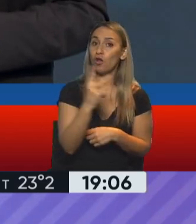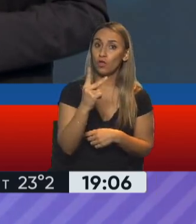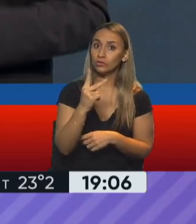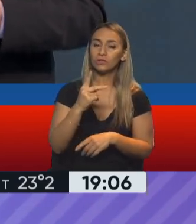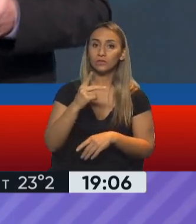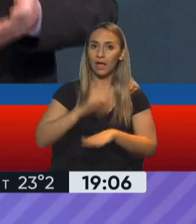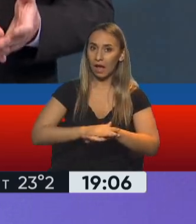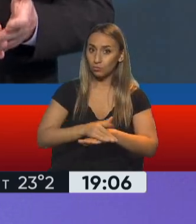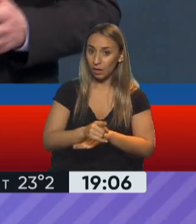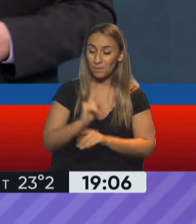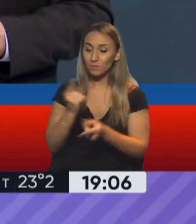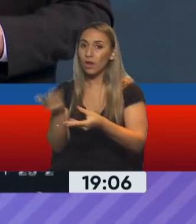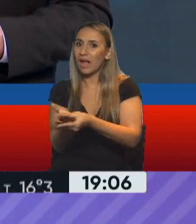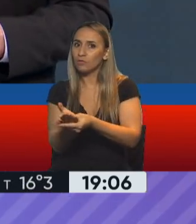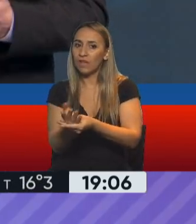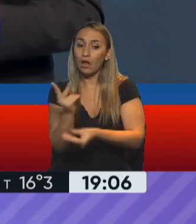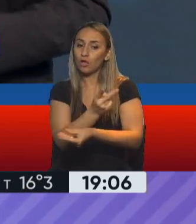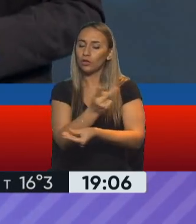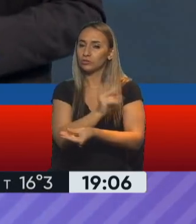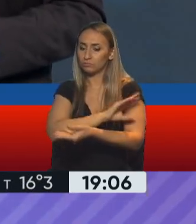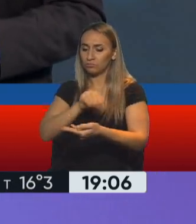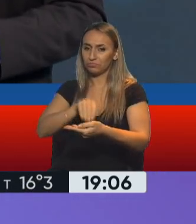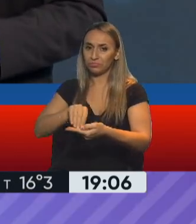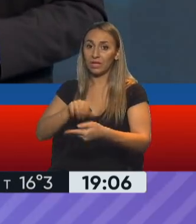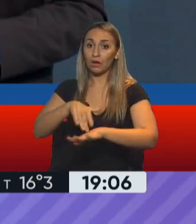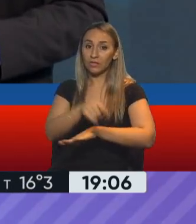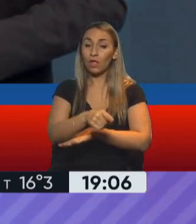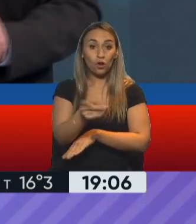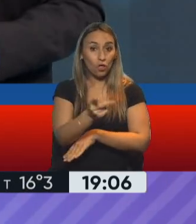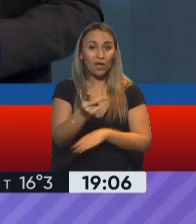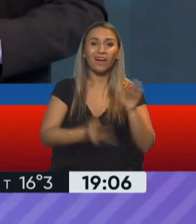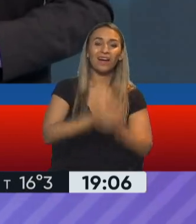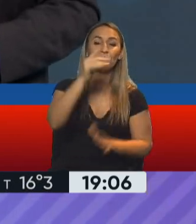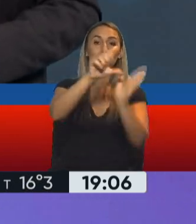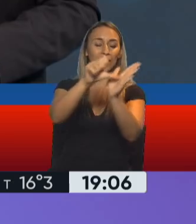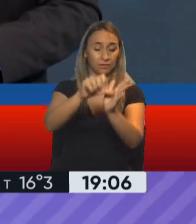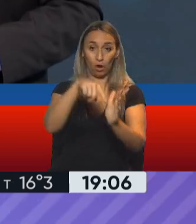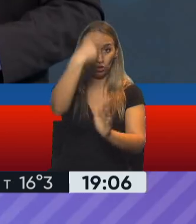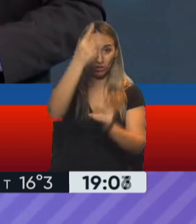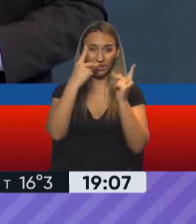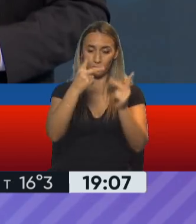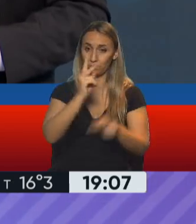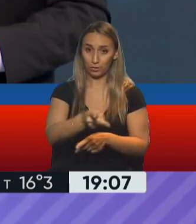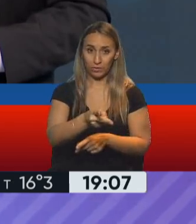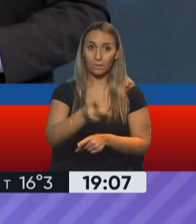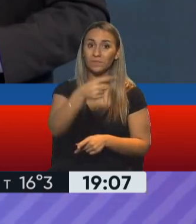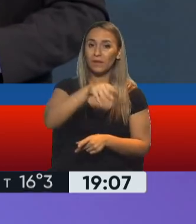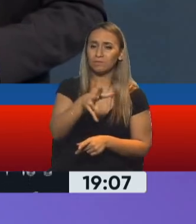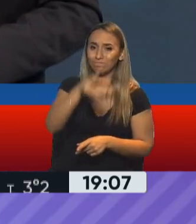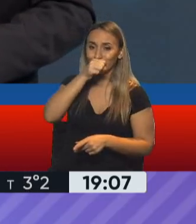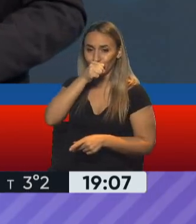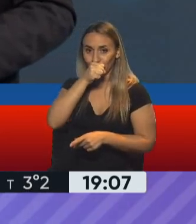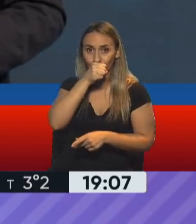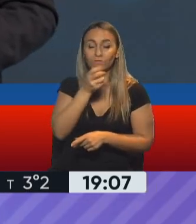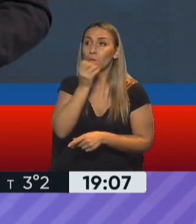procesados. Obviamente fueron indagados. Sí. Tienen prohibición de salida del país. Nunca los relevaron del secreto. Claro, gran